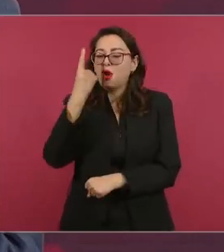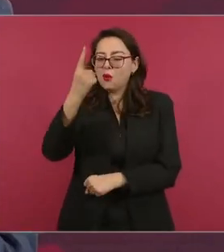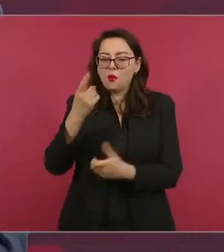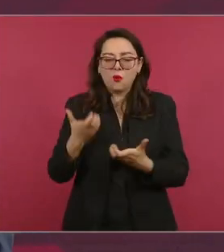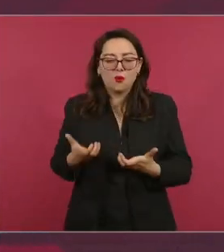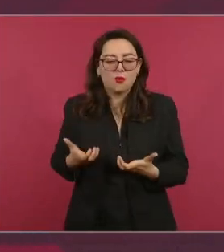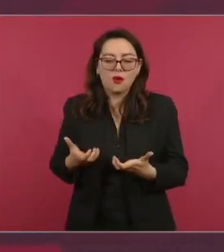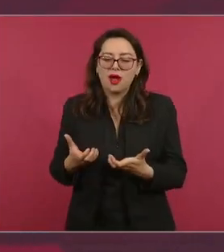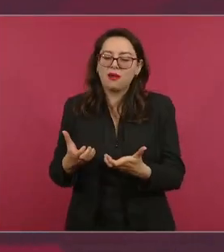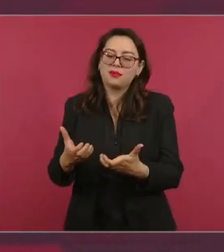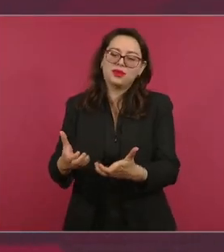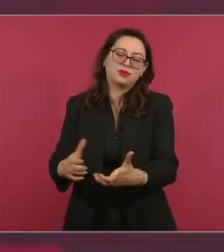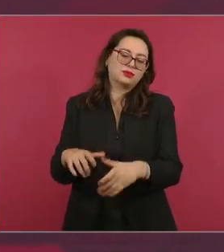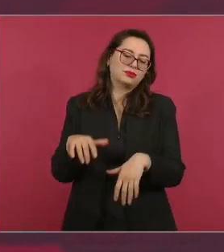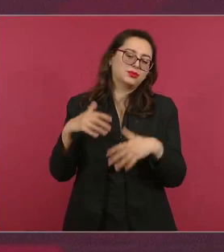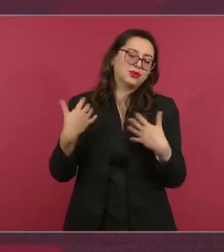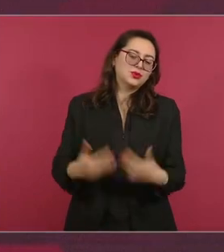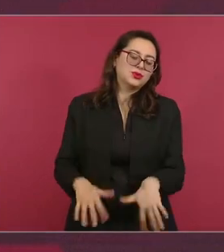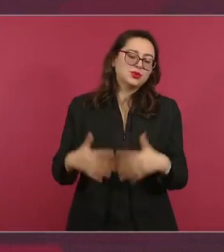se los recomiendo mucho